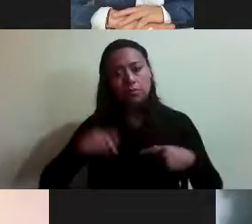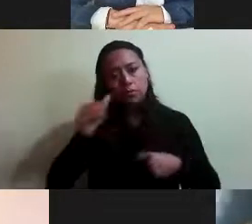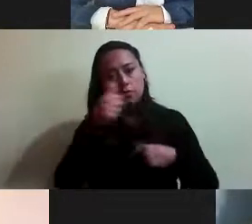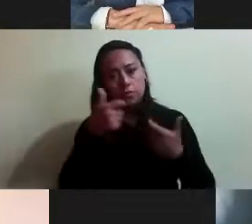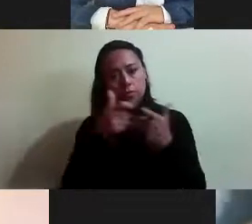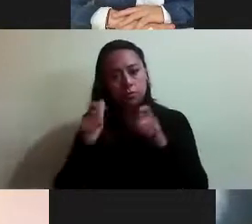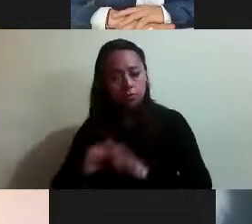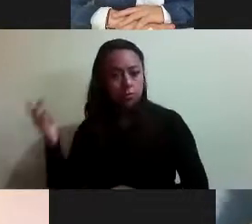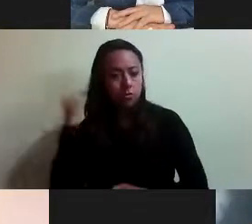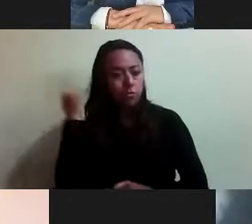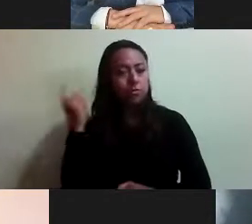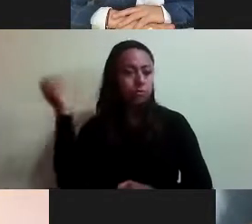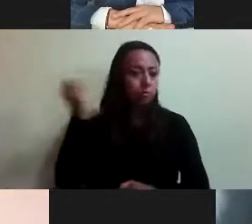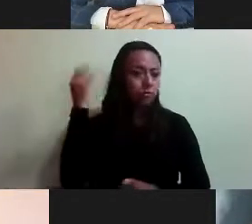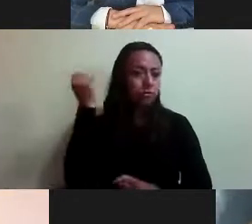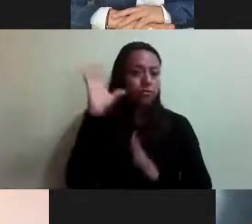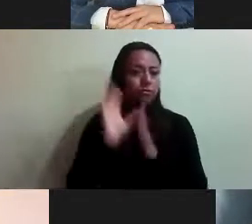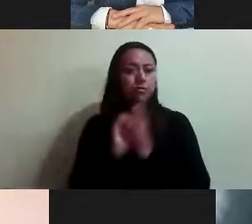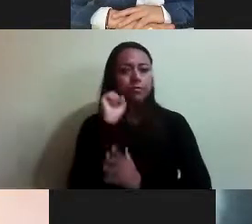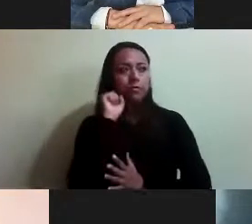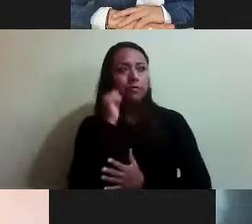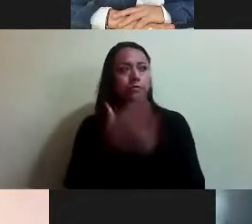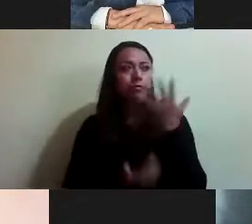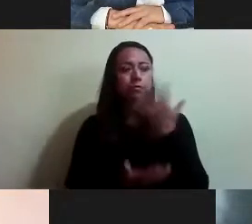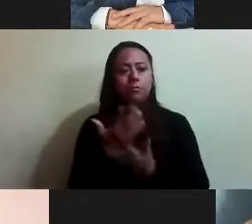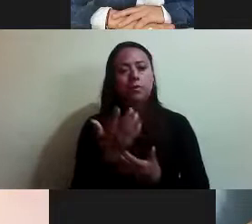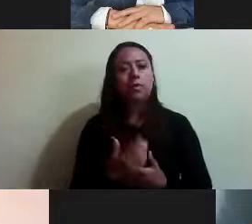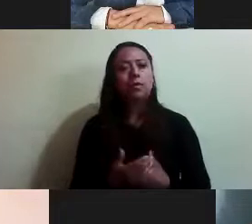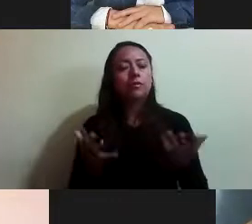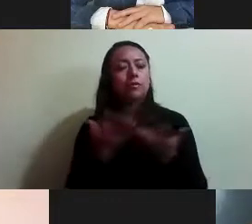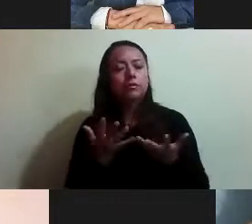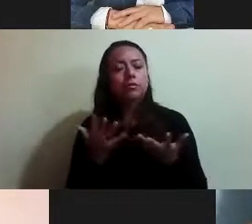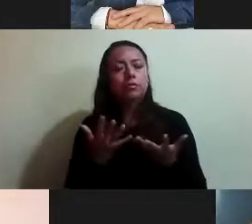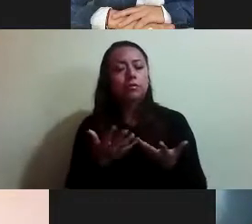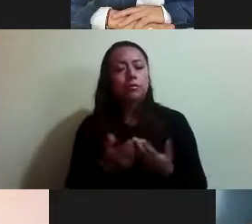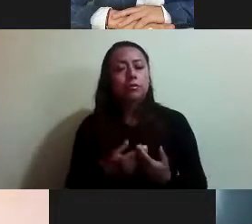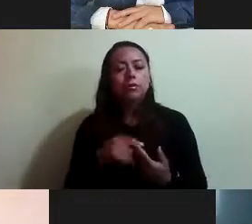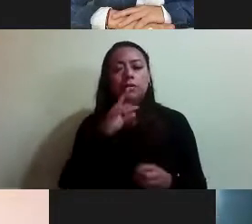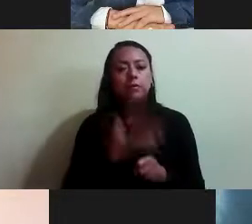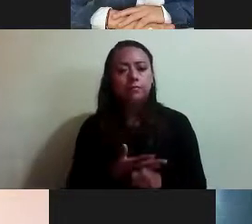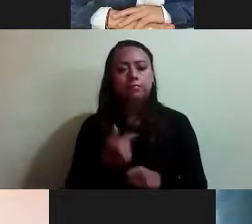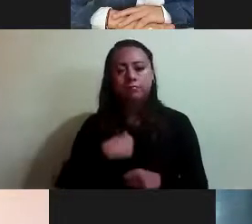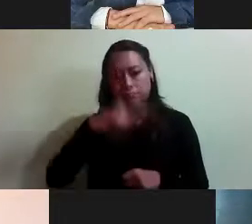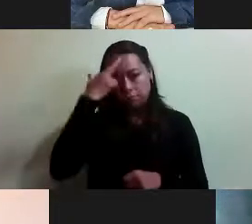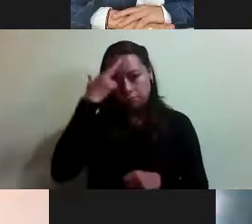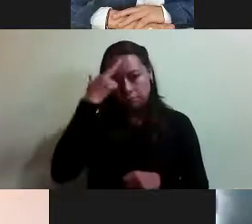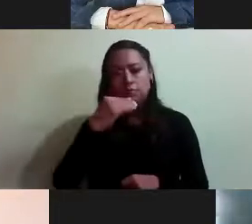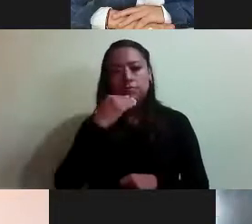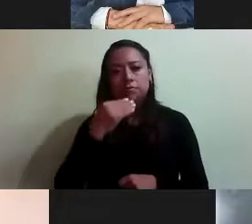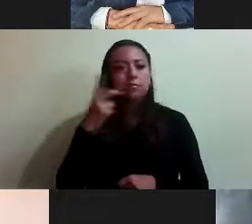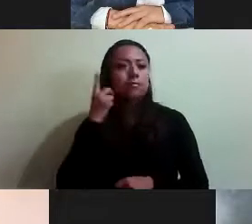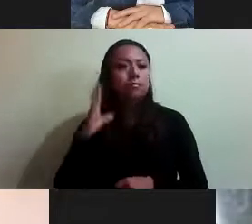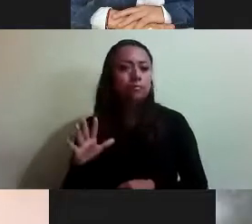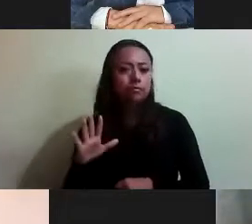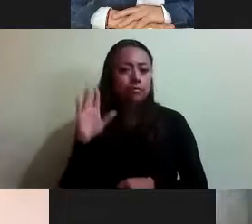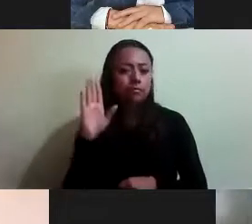desde la Asamblea Constituyente contribuyeron a este ejercicio de responsabilidad, ¿no? Ahí recuerdo bien a la diputada Clara Brugada,